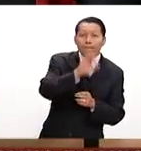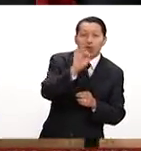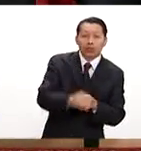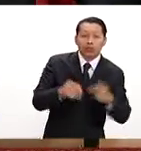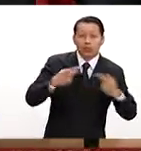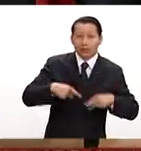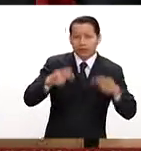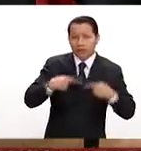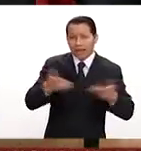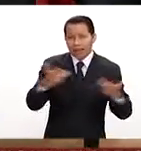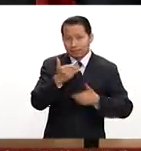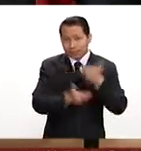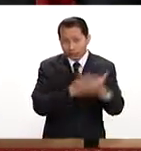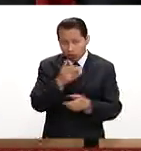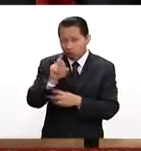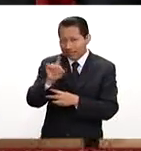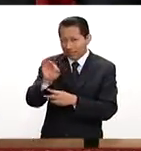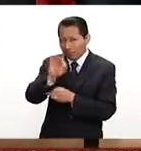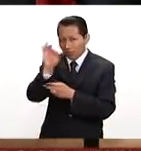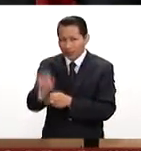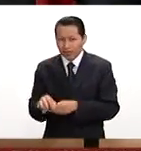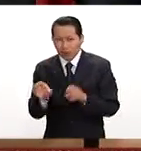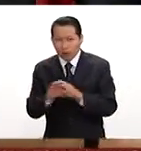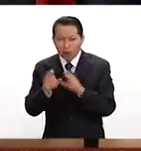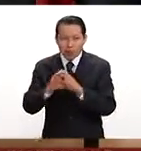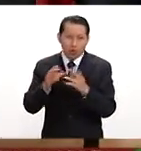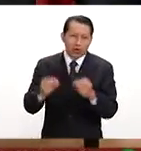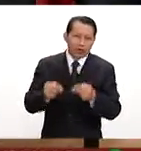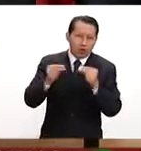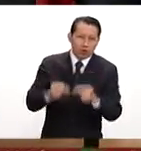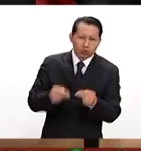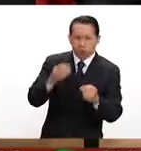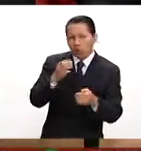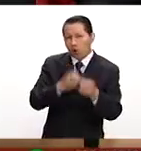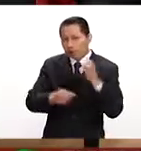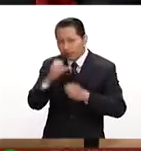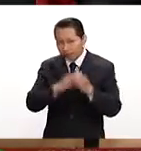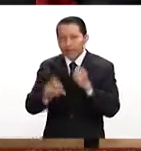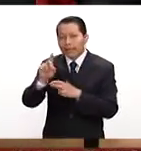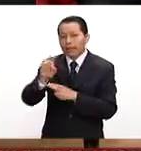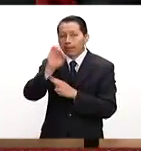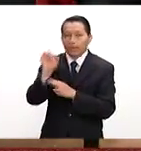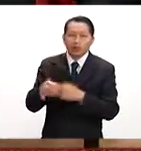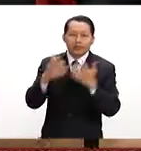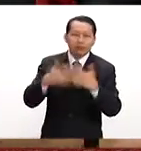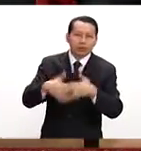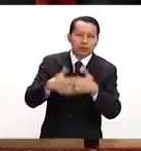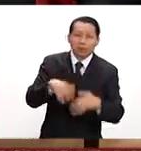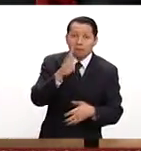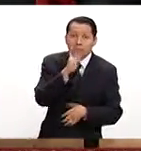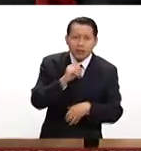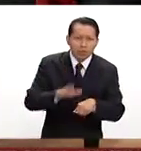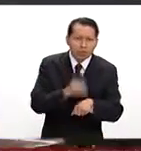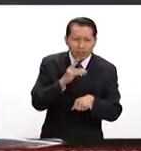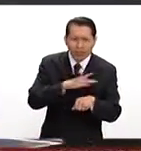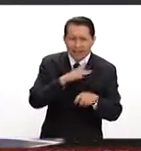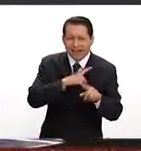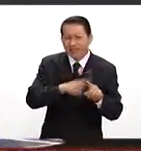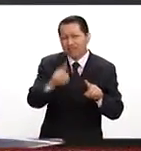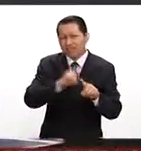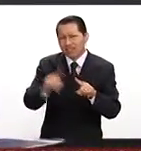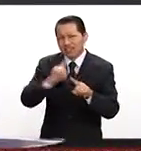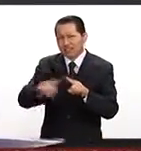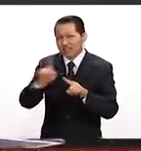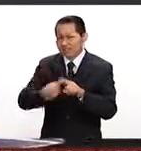se dedica a cuestiones de servicios, 30% comercial y 30% industrial. Y no pudimos porque la distribución no es